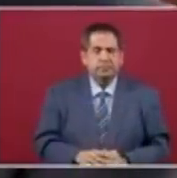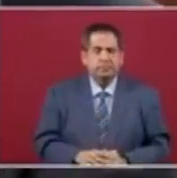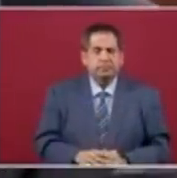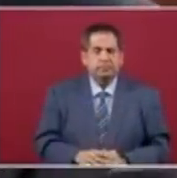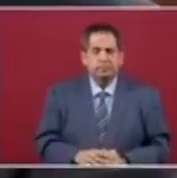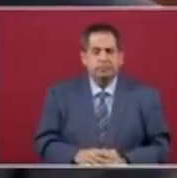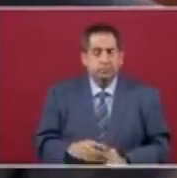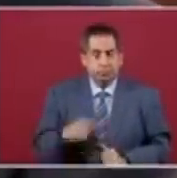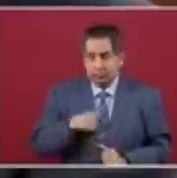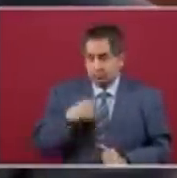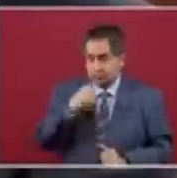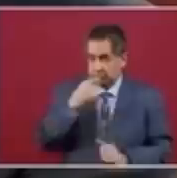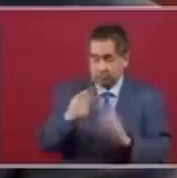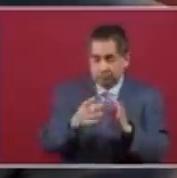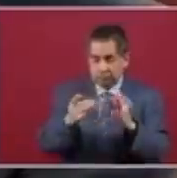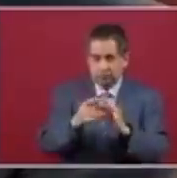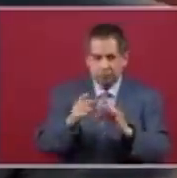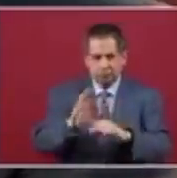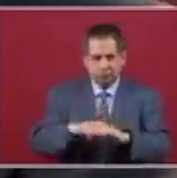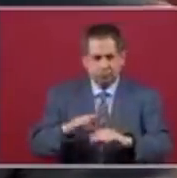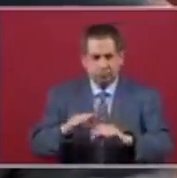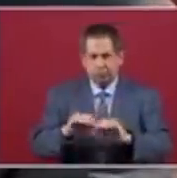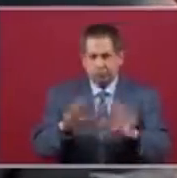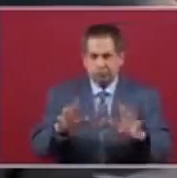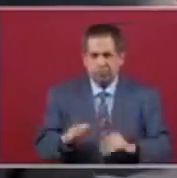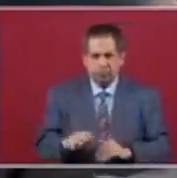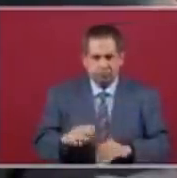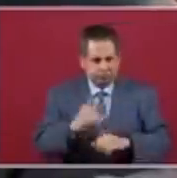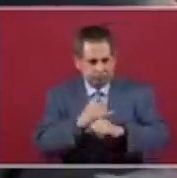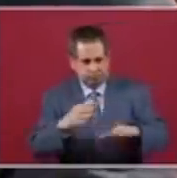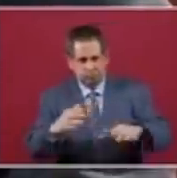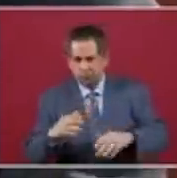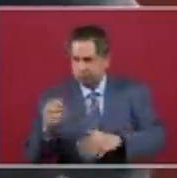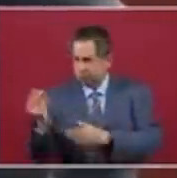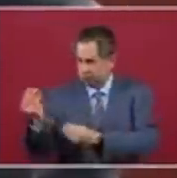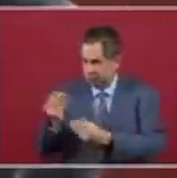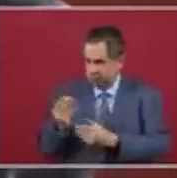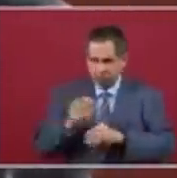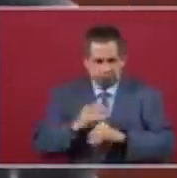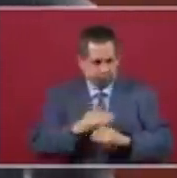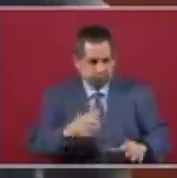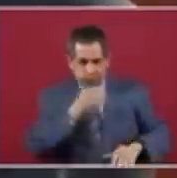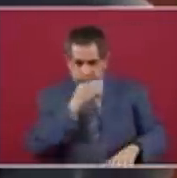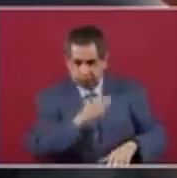Les puedo decir ahora con más información, con más elementos,